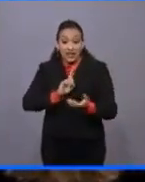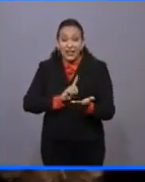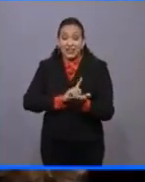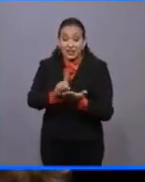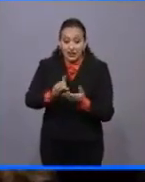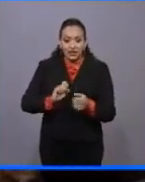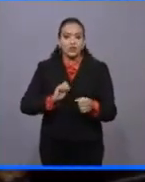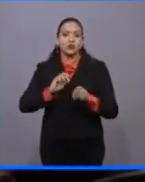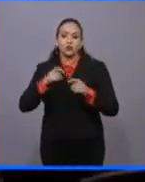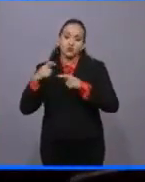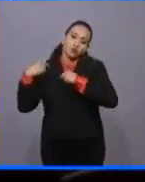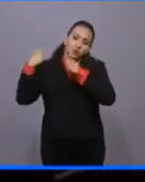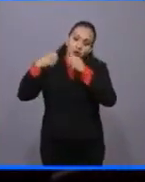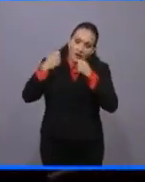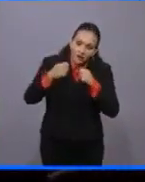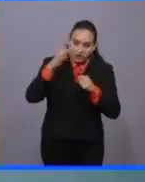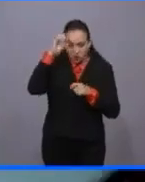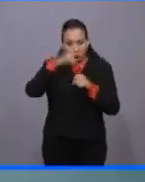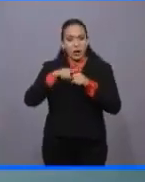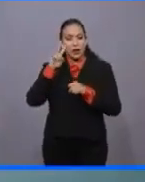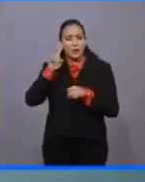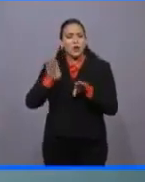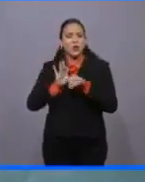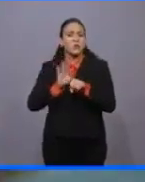y cultura. Vamos a escuchar.